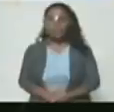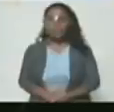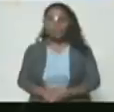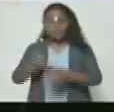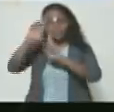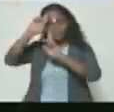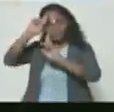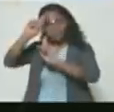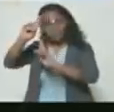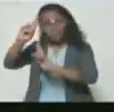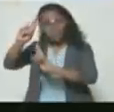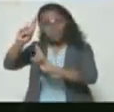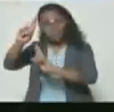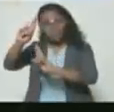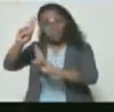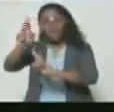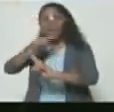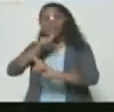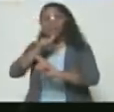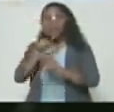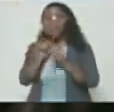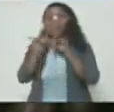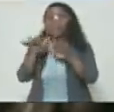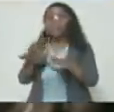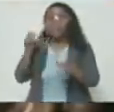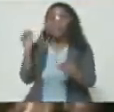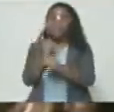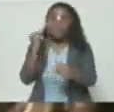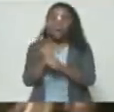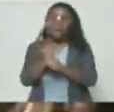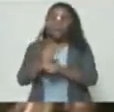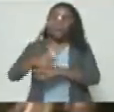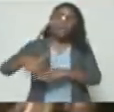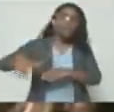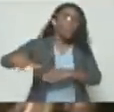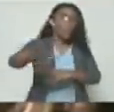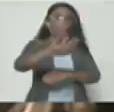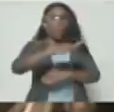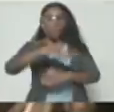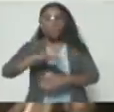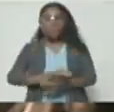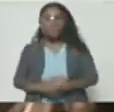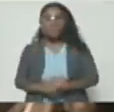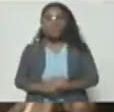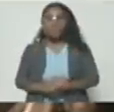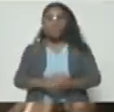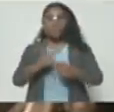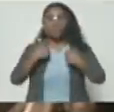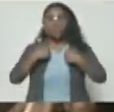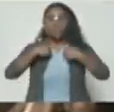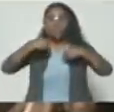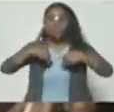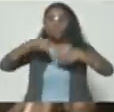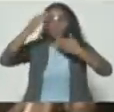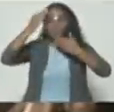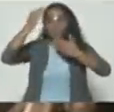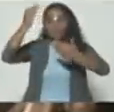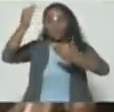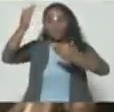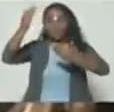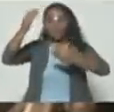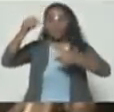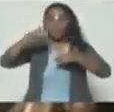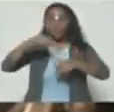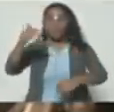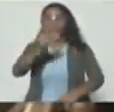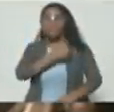Respetando a quien perdió y trabajando para todos. Por eso yo hoy saludo que esté el alto